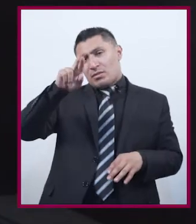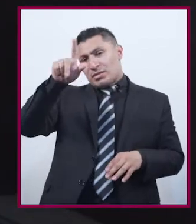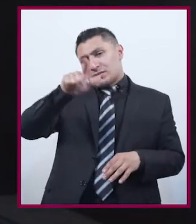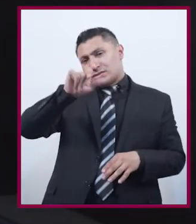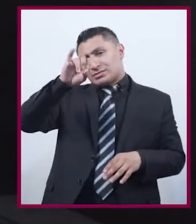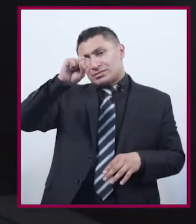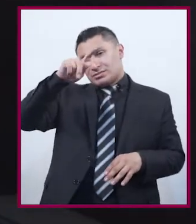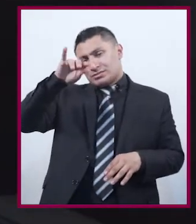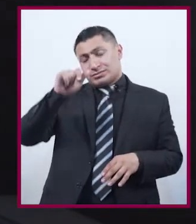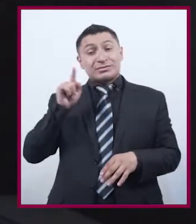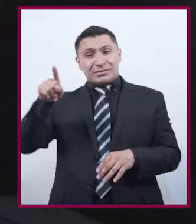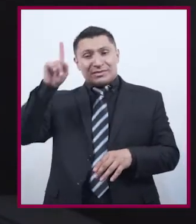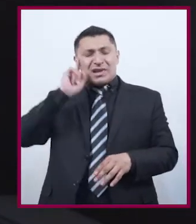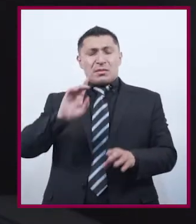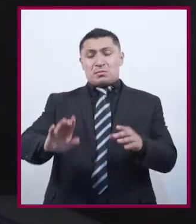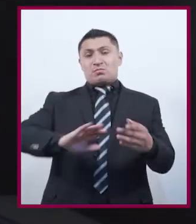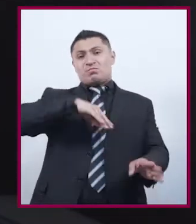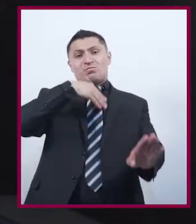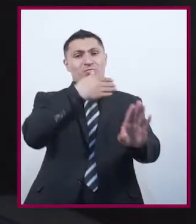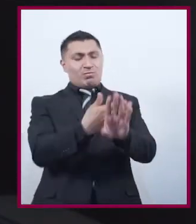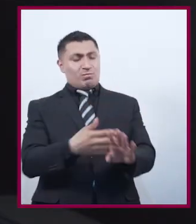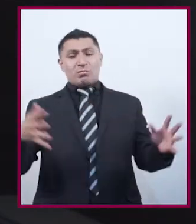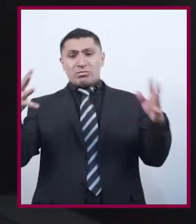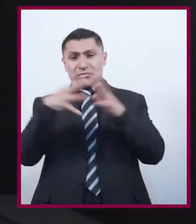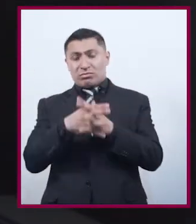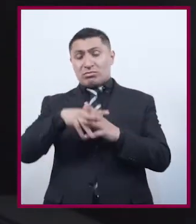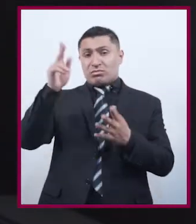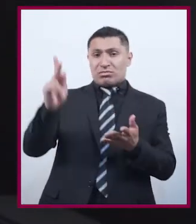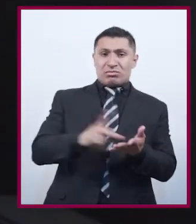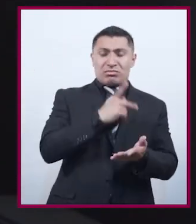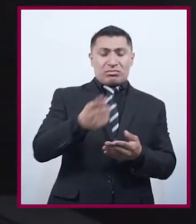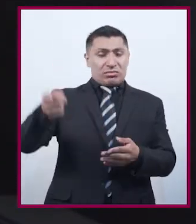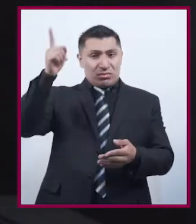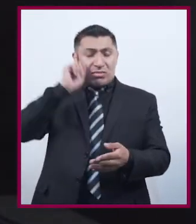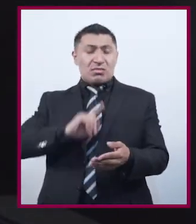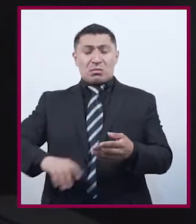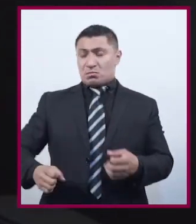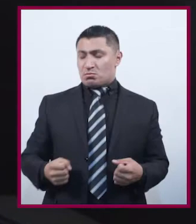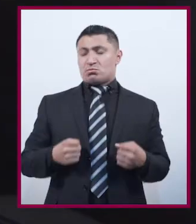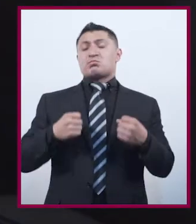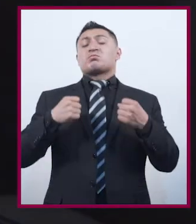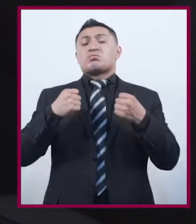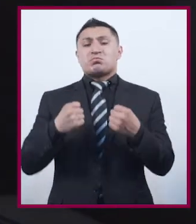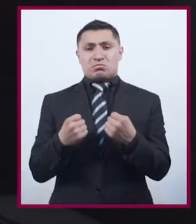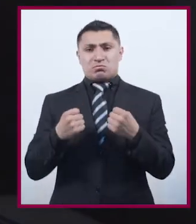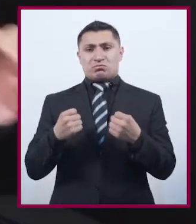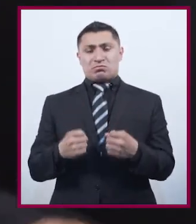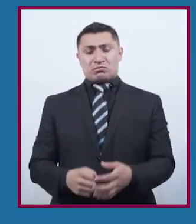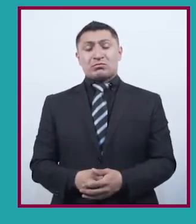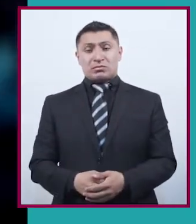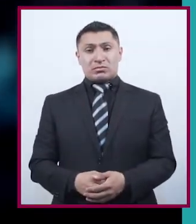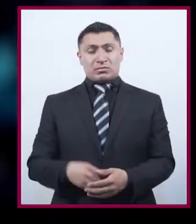óptica marxista, la economista se opone a la guerra y reivindica el papel de la mujer.